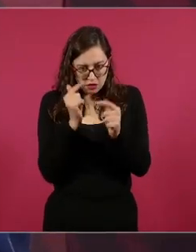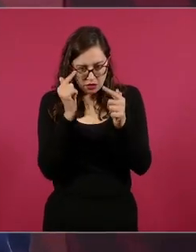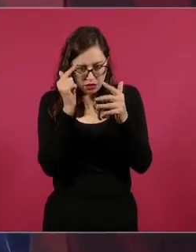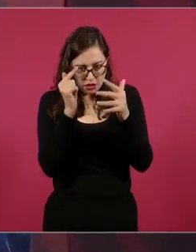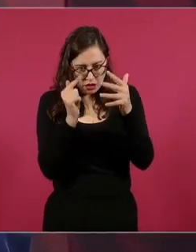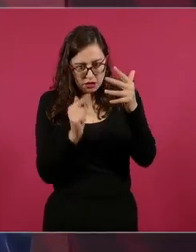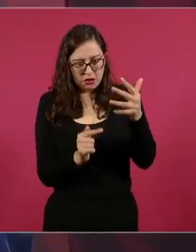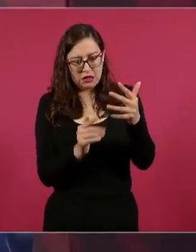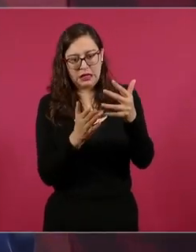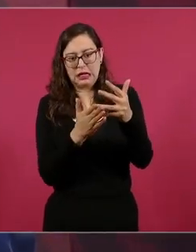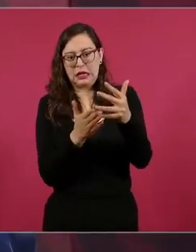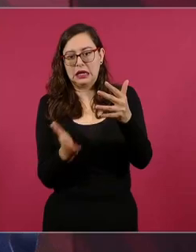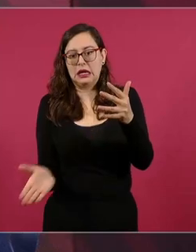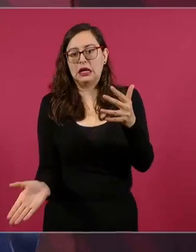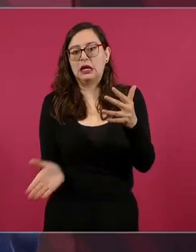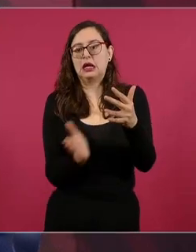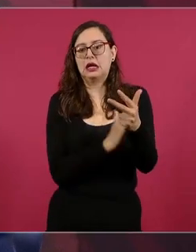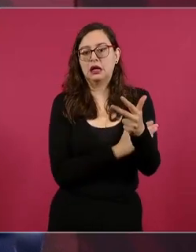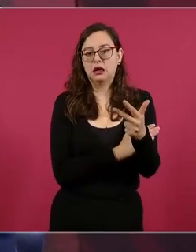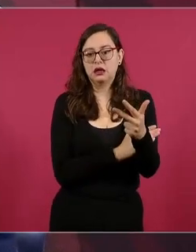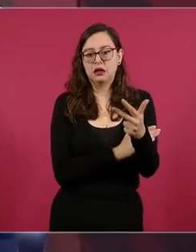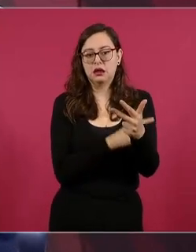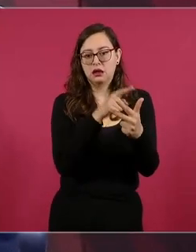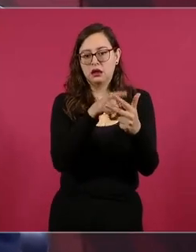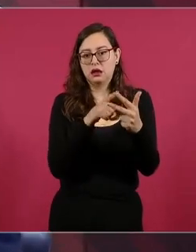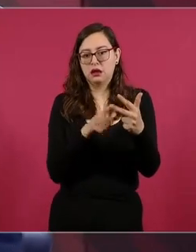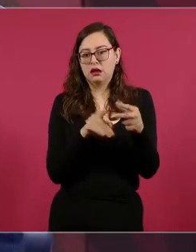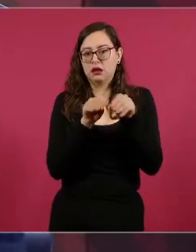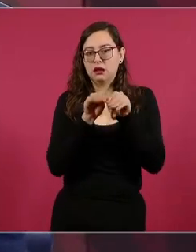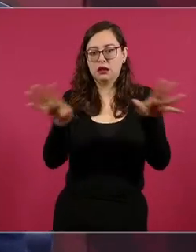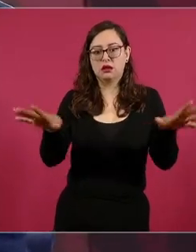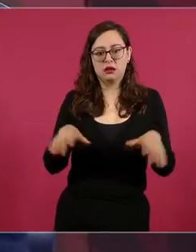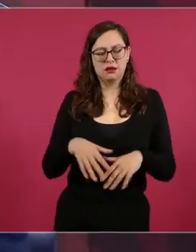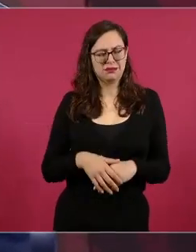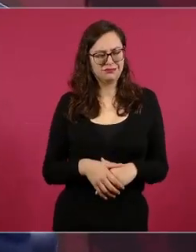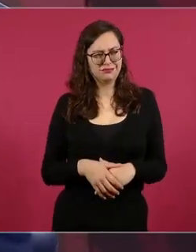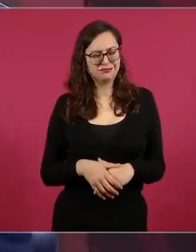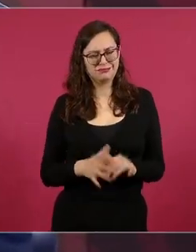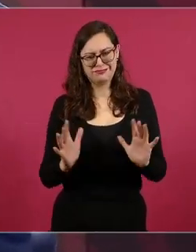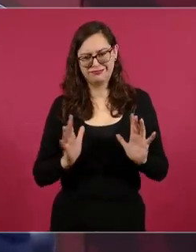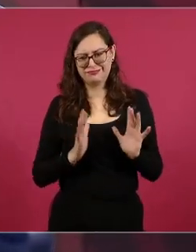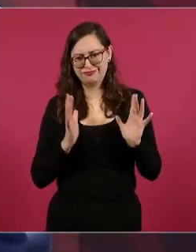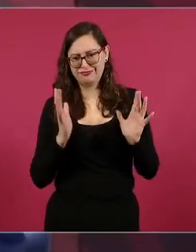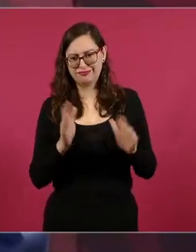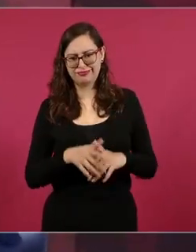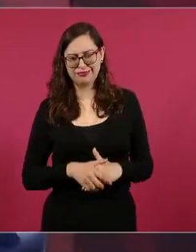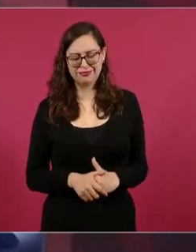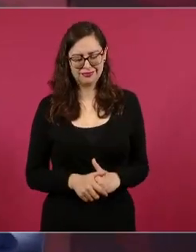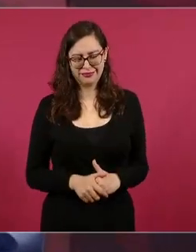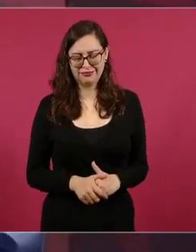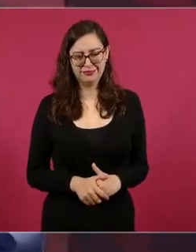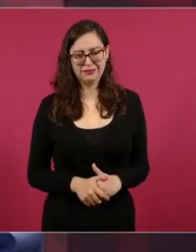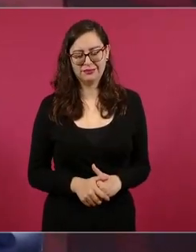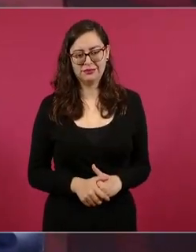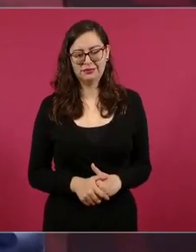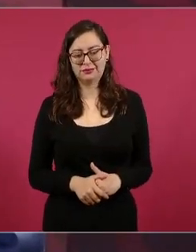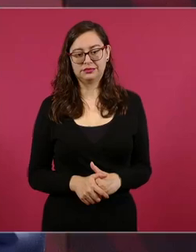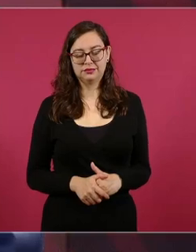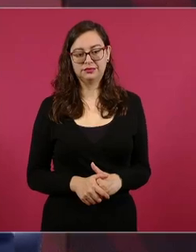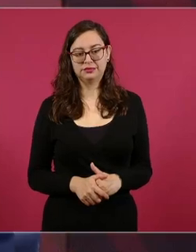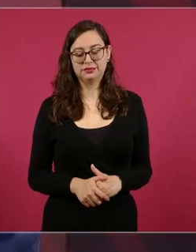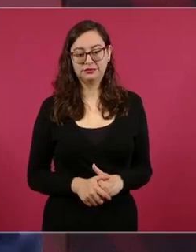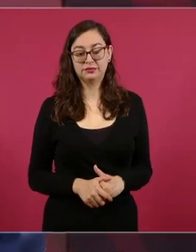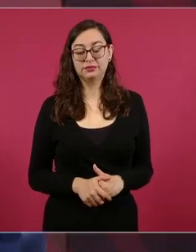Cuando hay más censura, por ejemplo, en el medioevo, que hubo mucha censura,